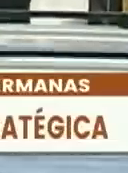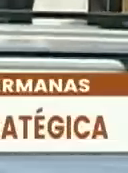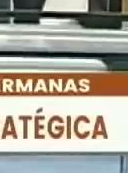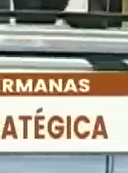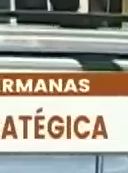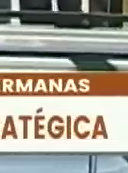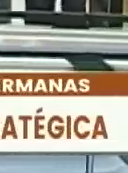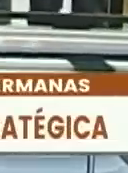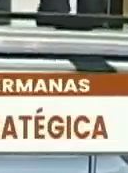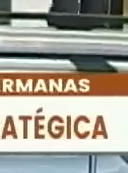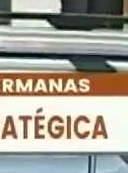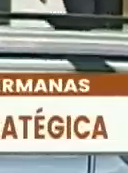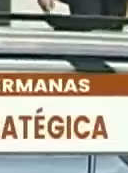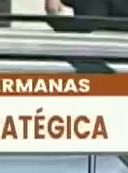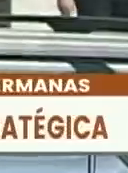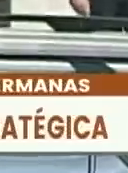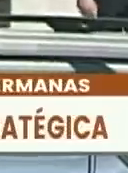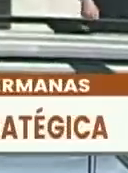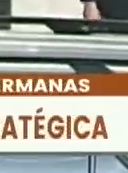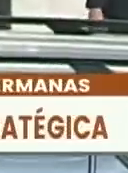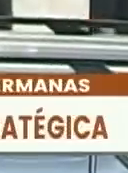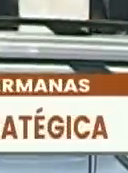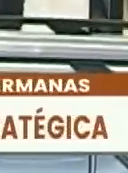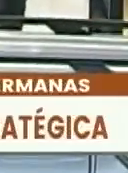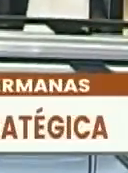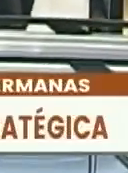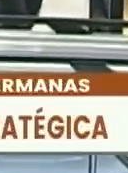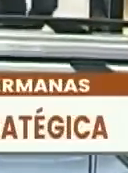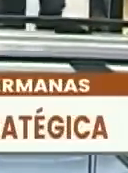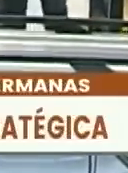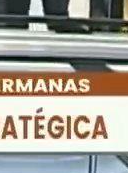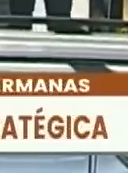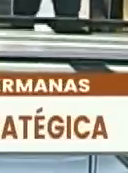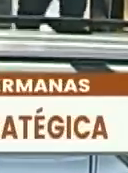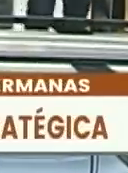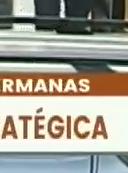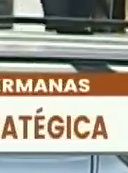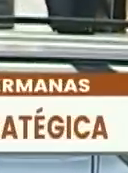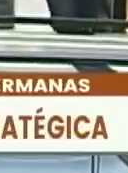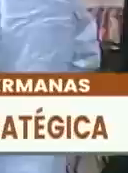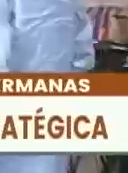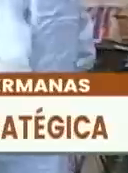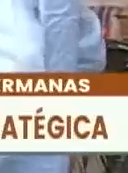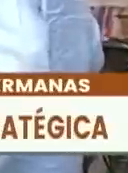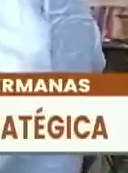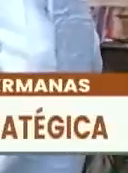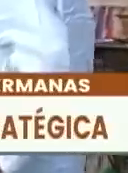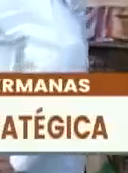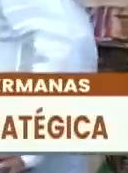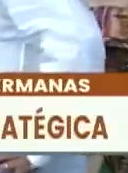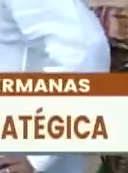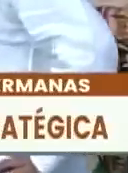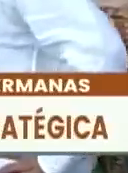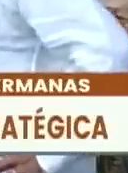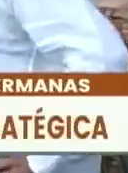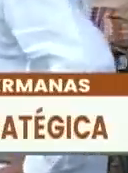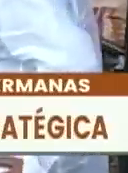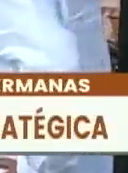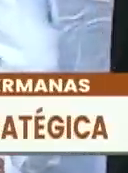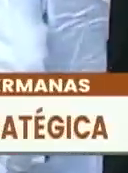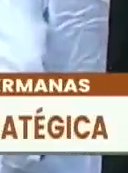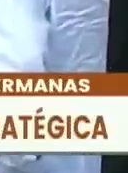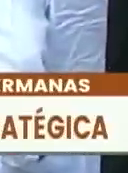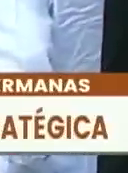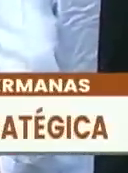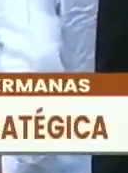ambas naciones desde el puente binacional Atanasio Girardot, también conocido como Las Tienditas, que comunica al departamento colombiano del norte